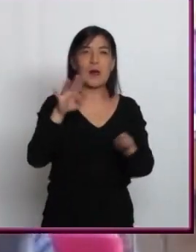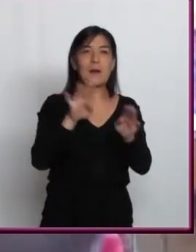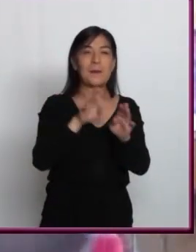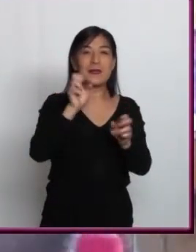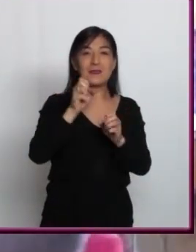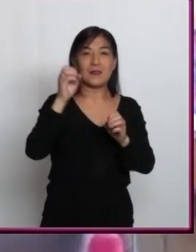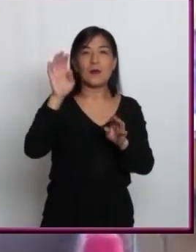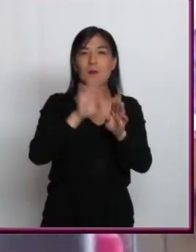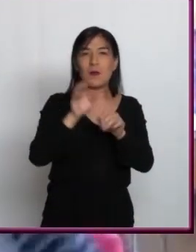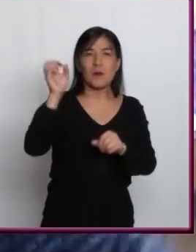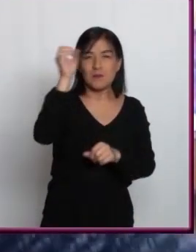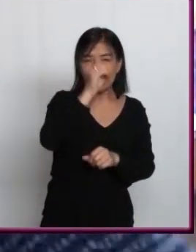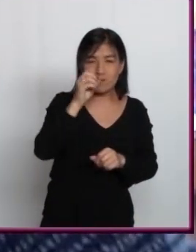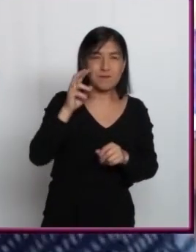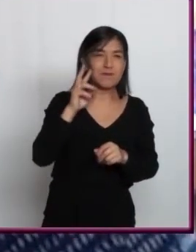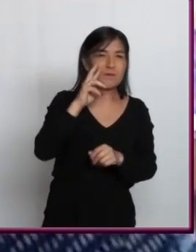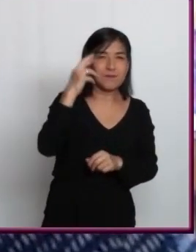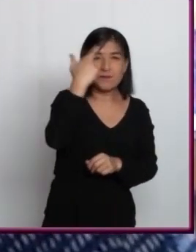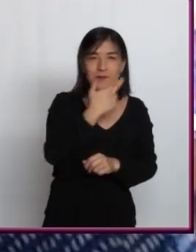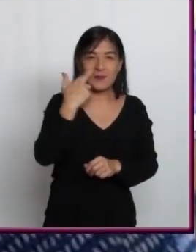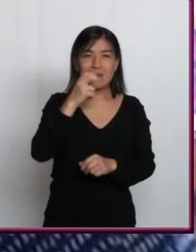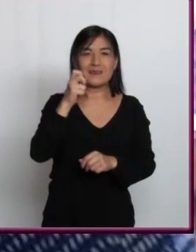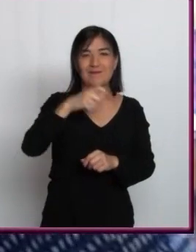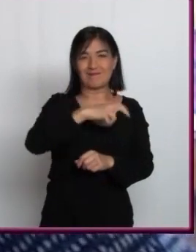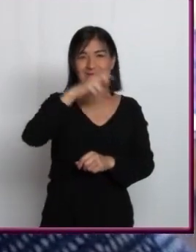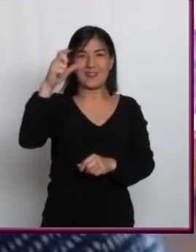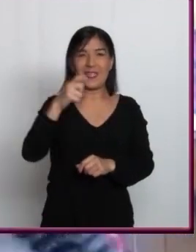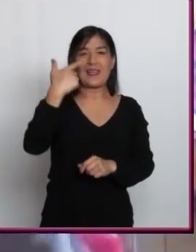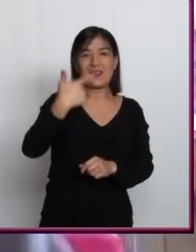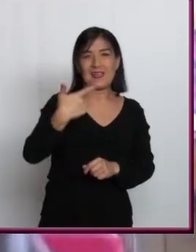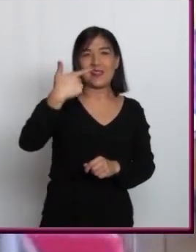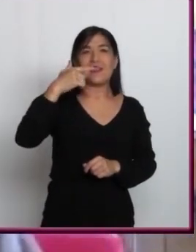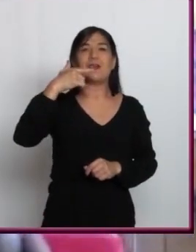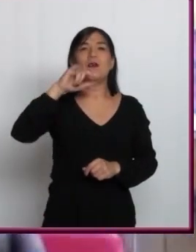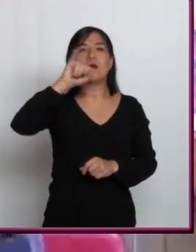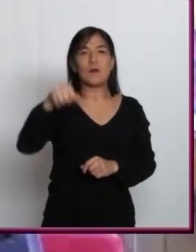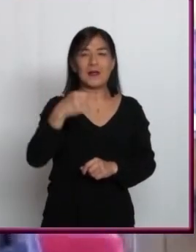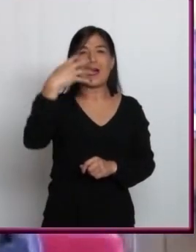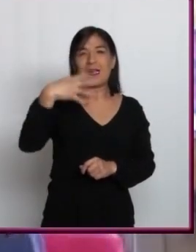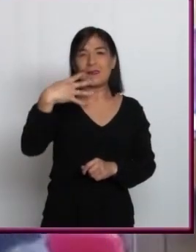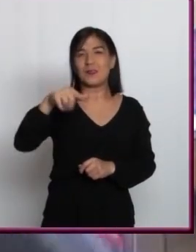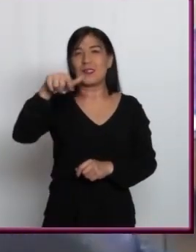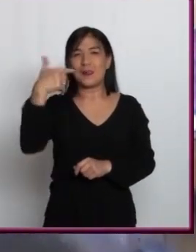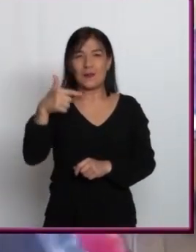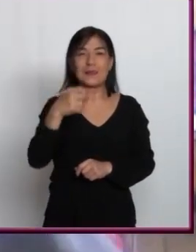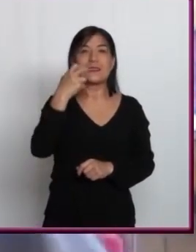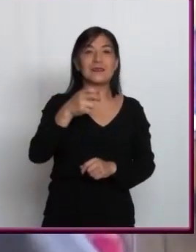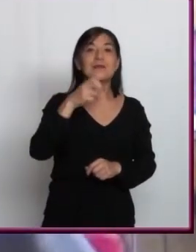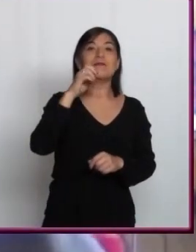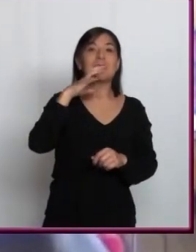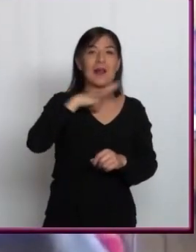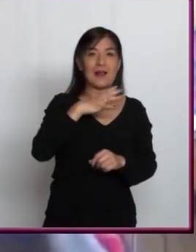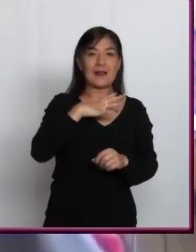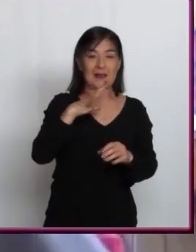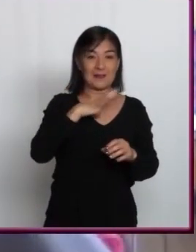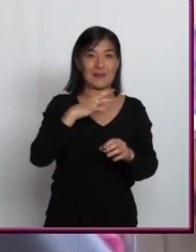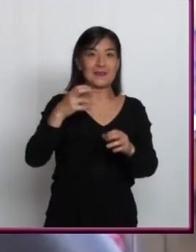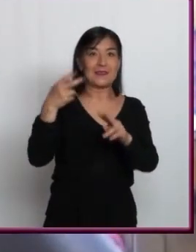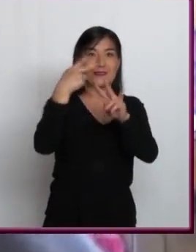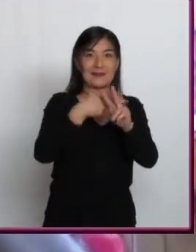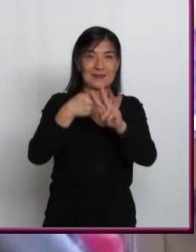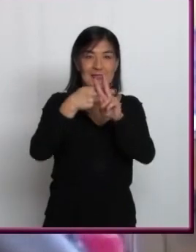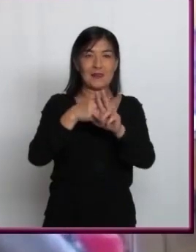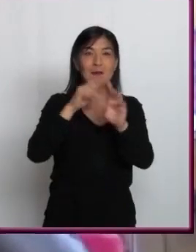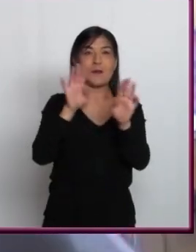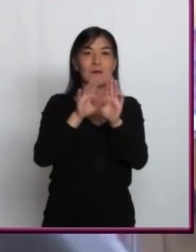hicieron durante el tránsito del exoplaneta GJ1412, en el que tenemos a la estrella y entonces el